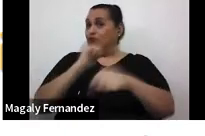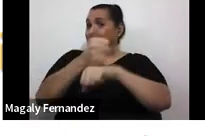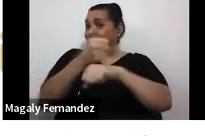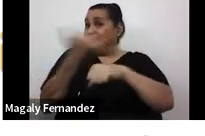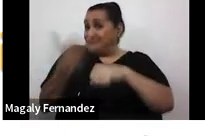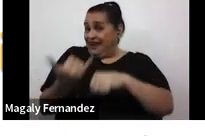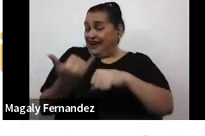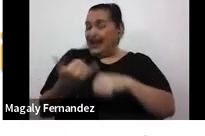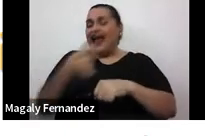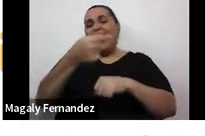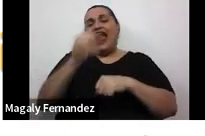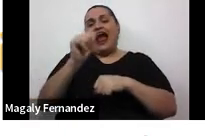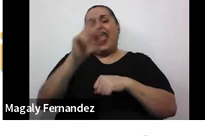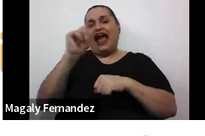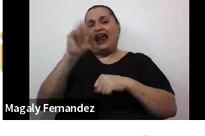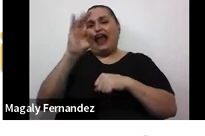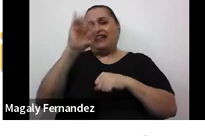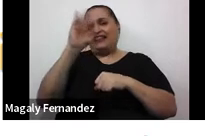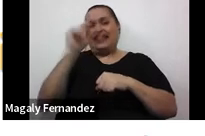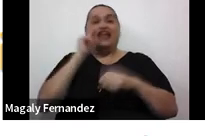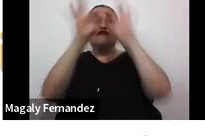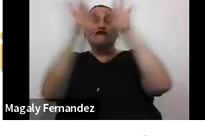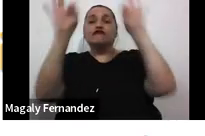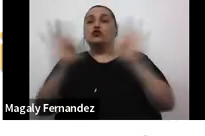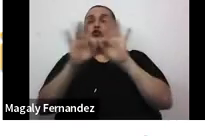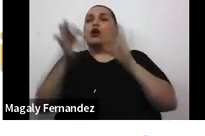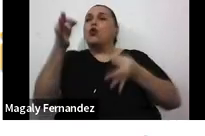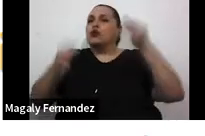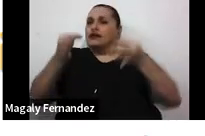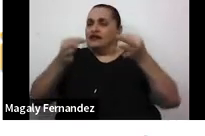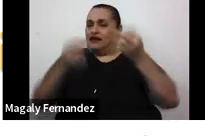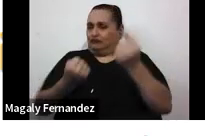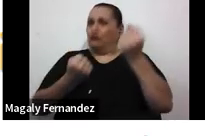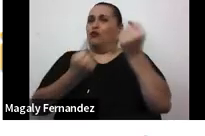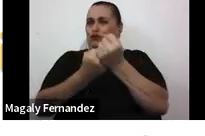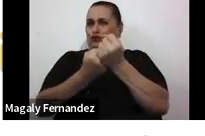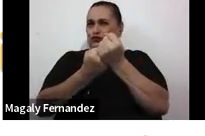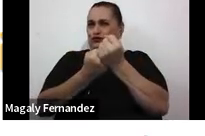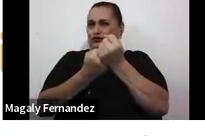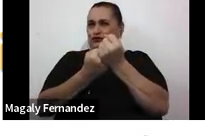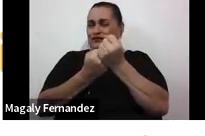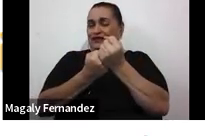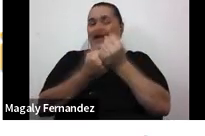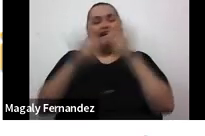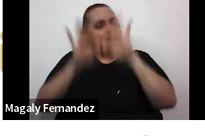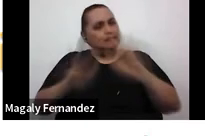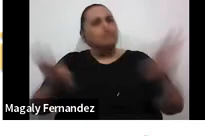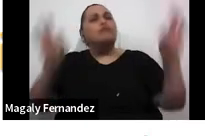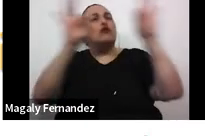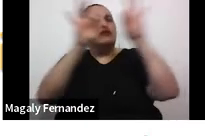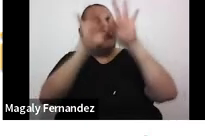el garante de la capacidad jurídica como figura y algunos tal vez estaré hablando en chino pero es importante Entonces